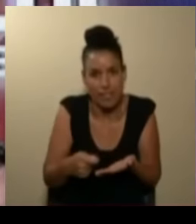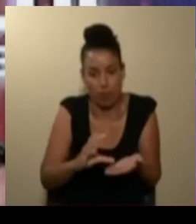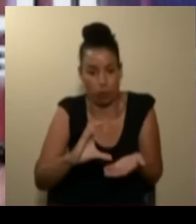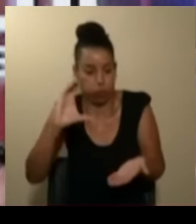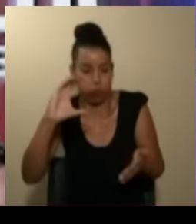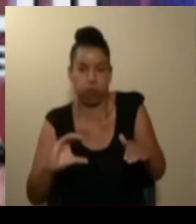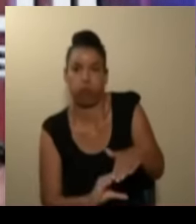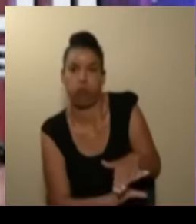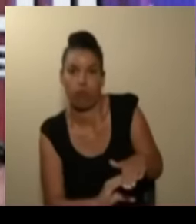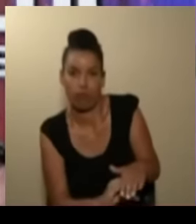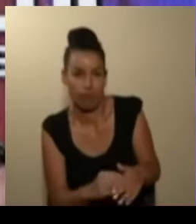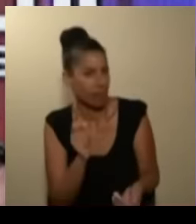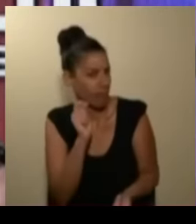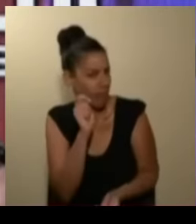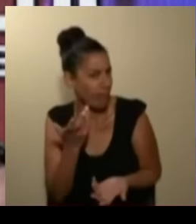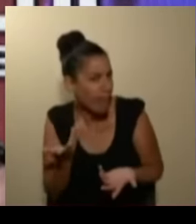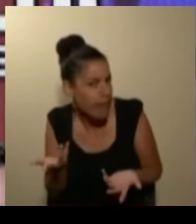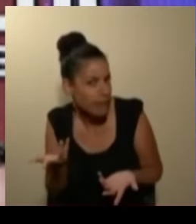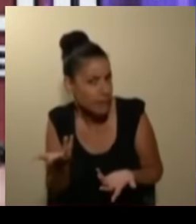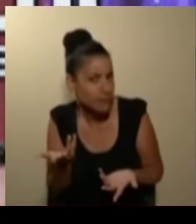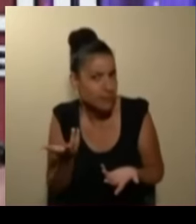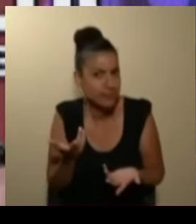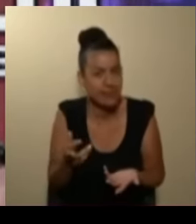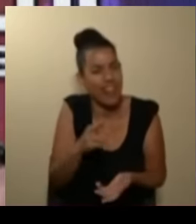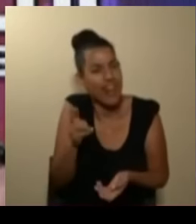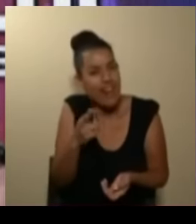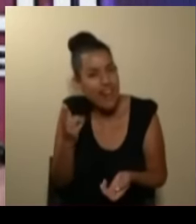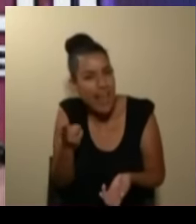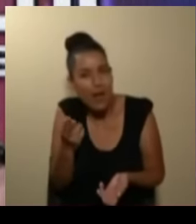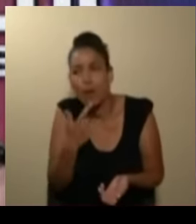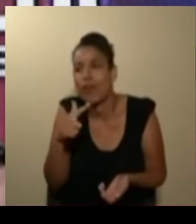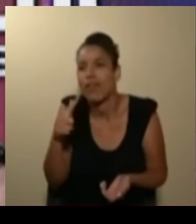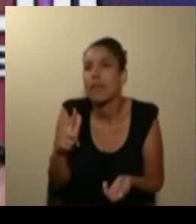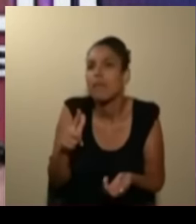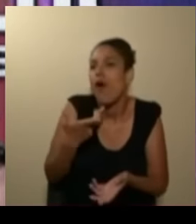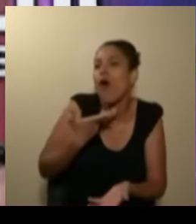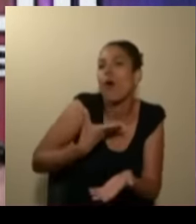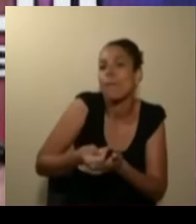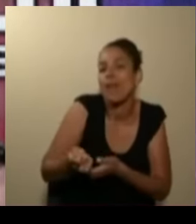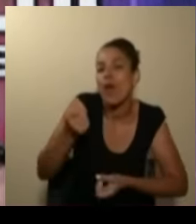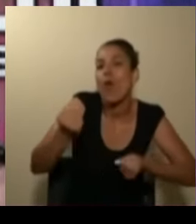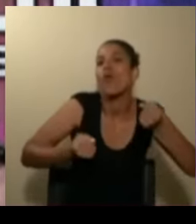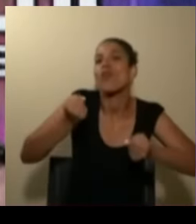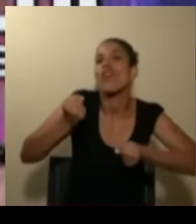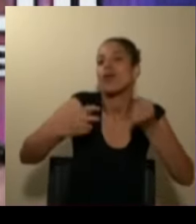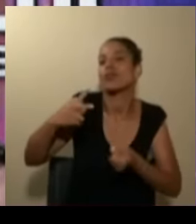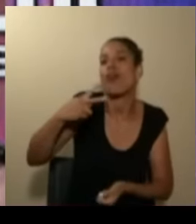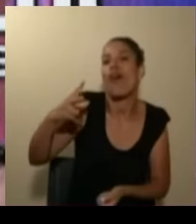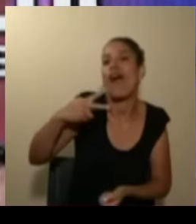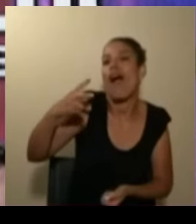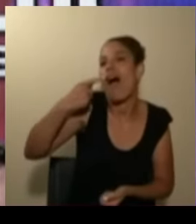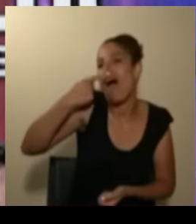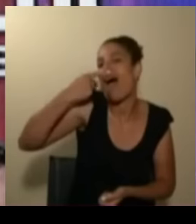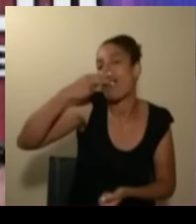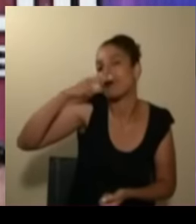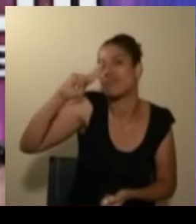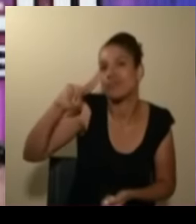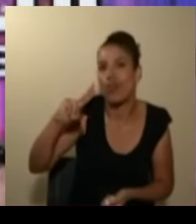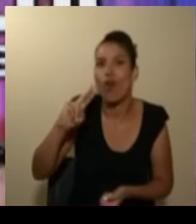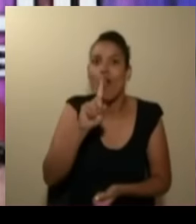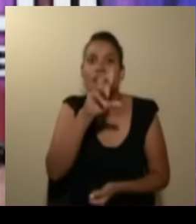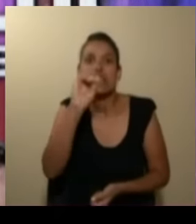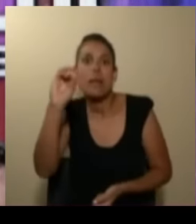libertad financiera, yendo a hacer una compra, no sé, de un auto de alta gama, con 100 mil dólares en billetes